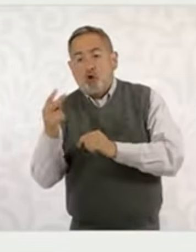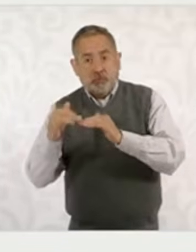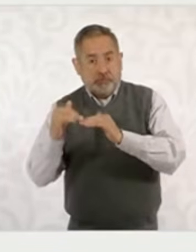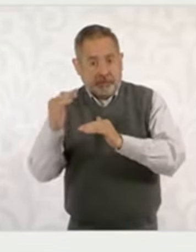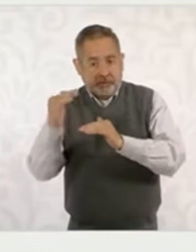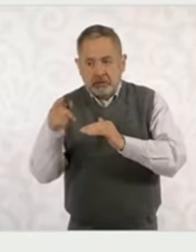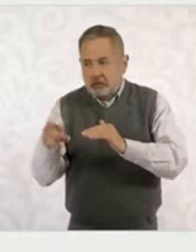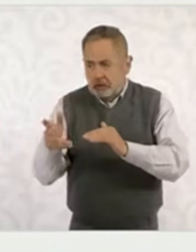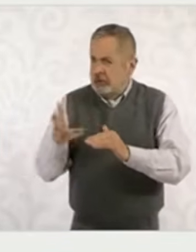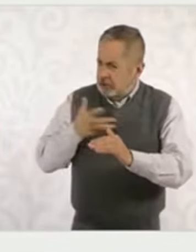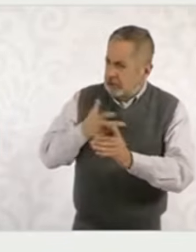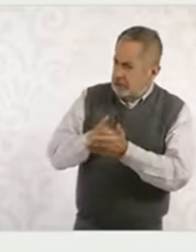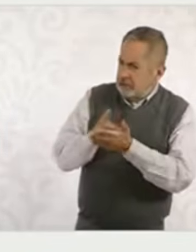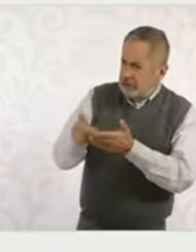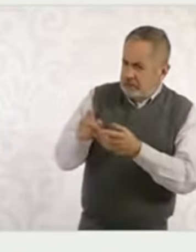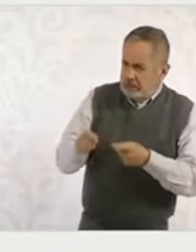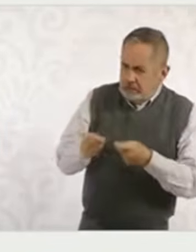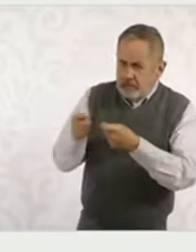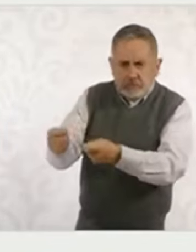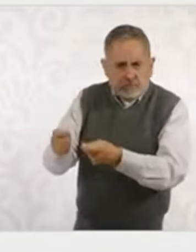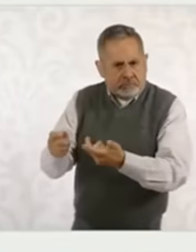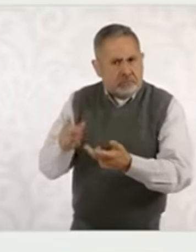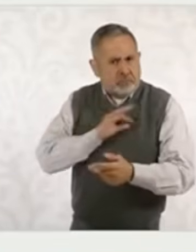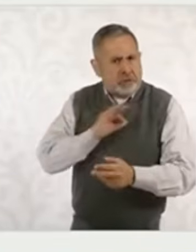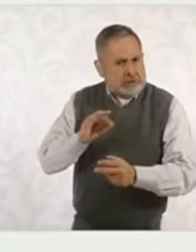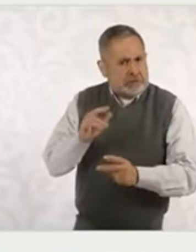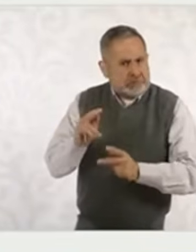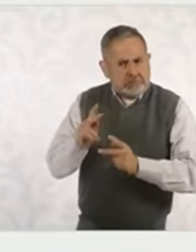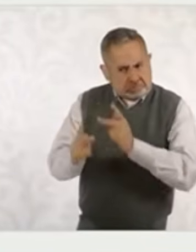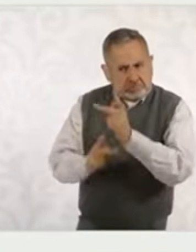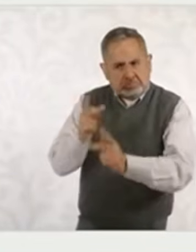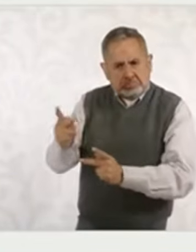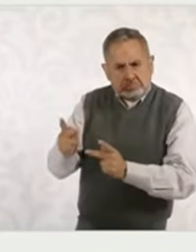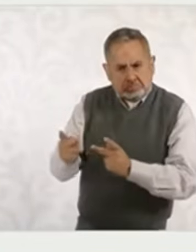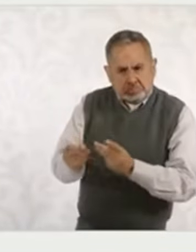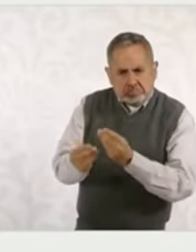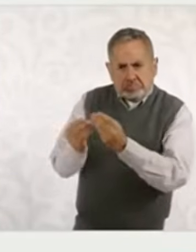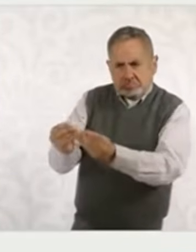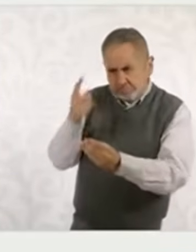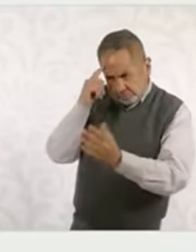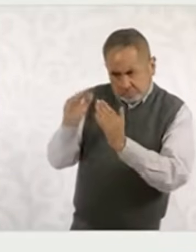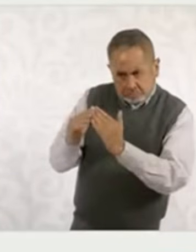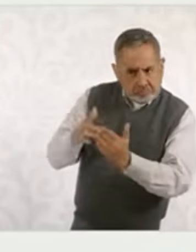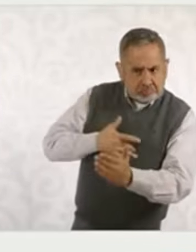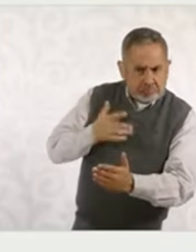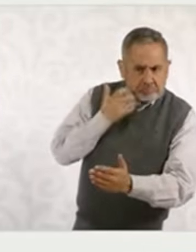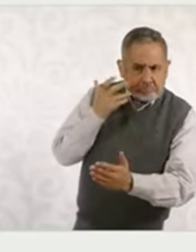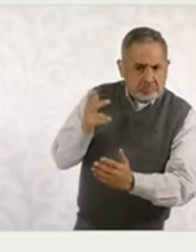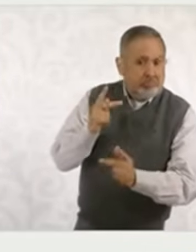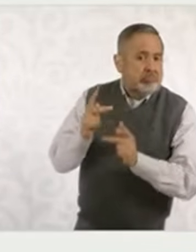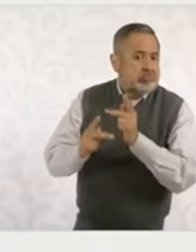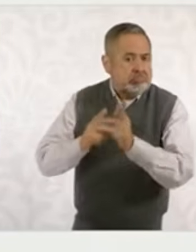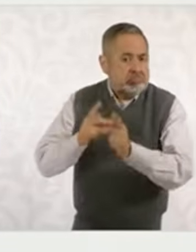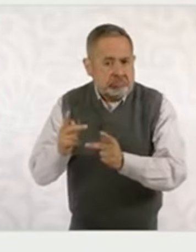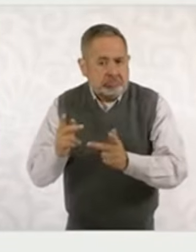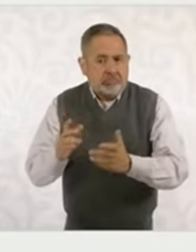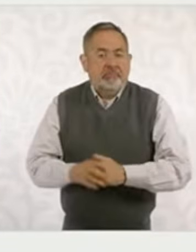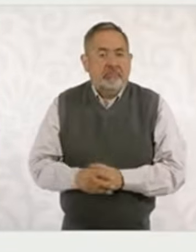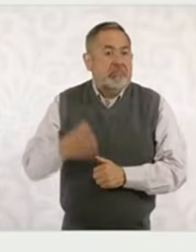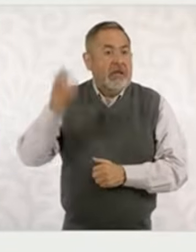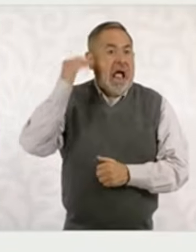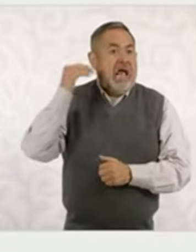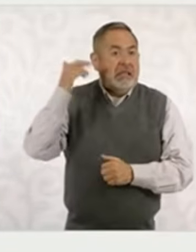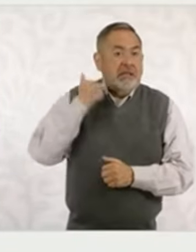a un crédito para vivienda. Es importante decir que se acabaron los requisitos en